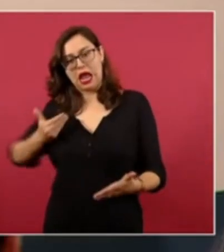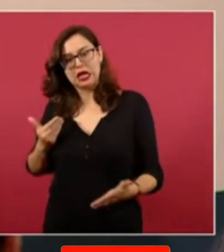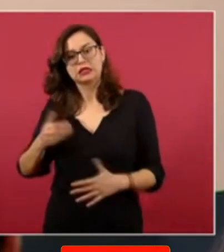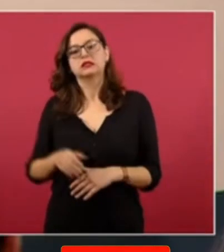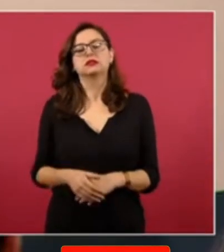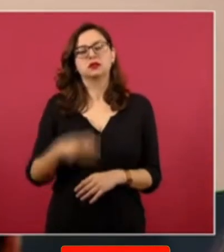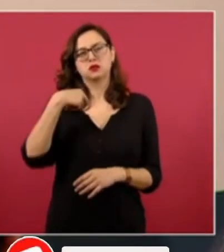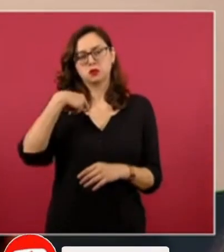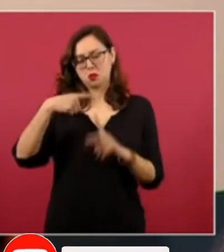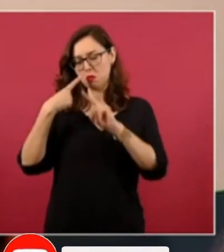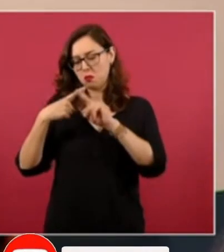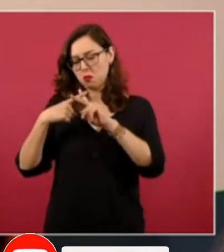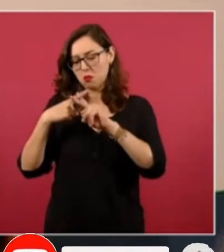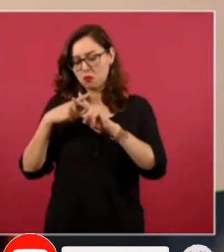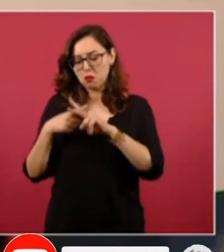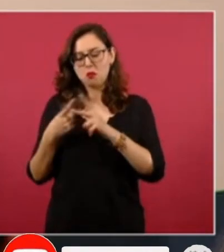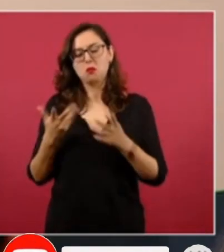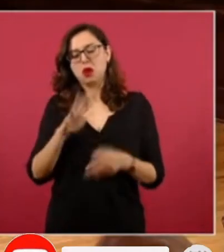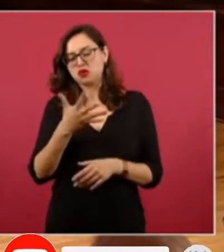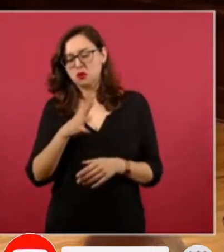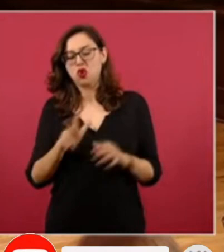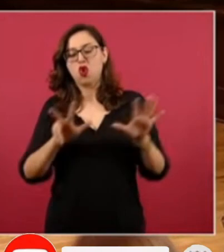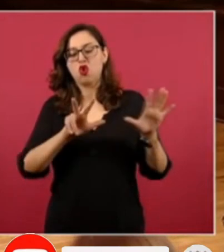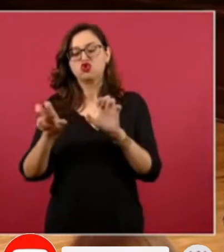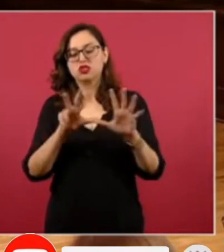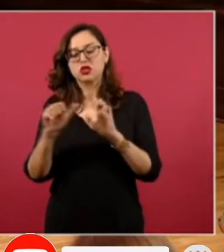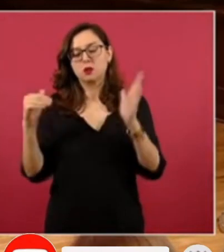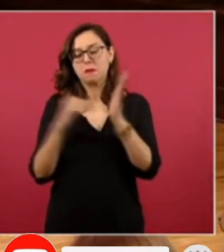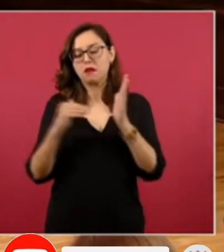millones de pesos, y esto se ha ido cumpliendo,